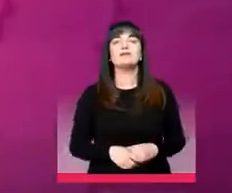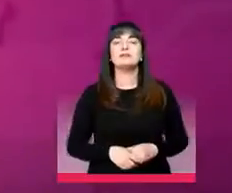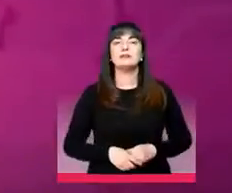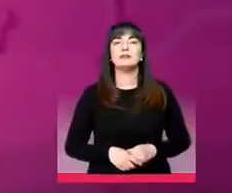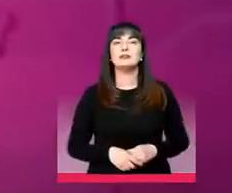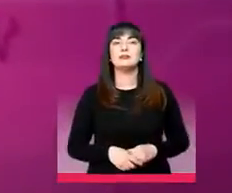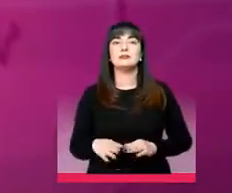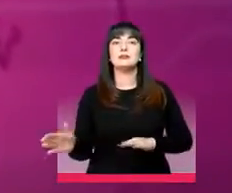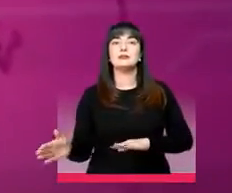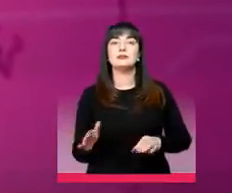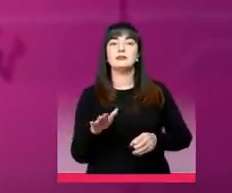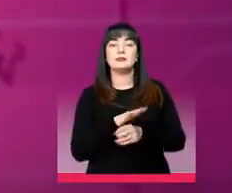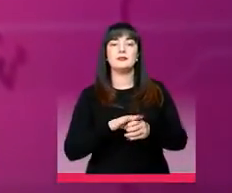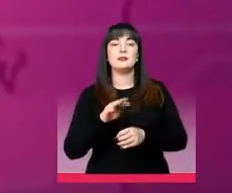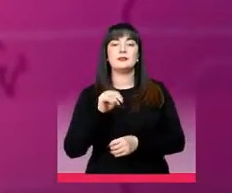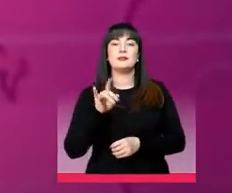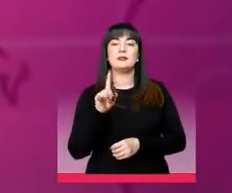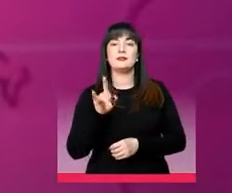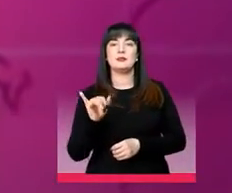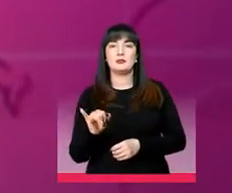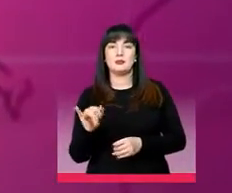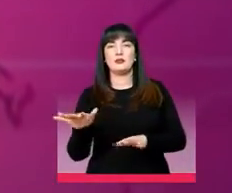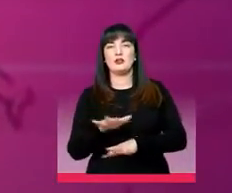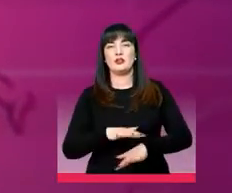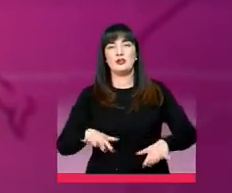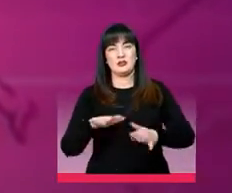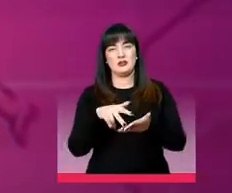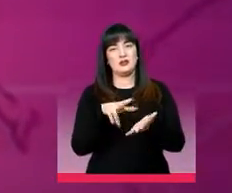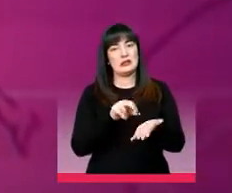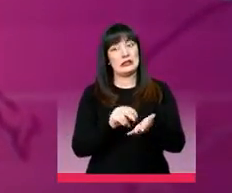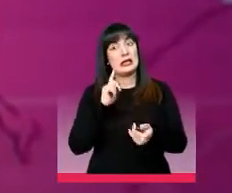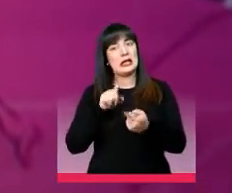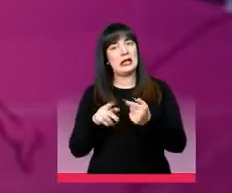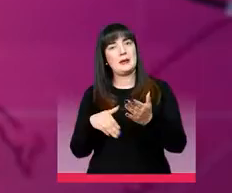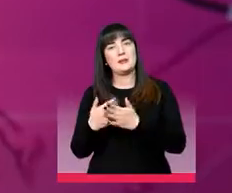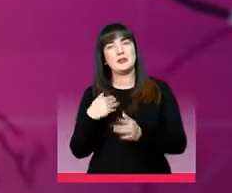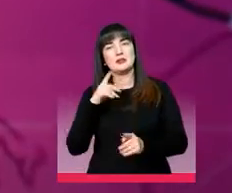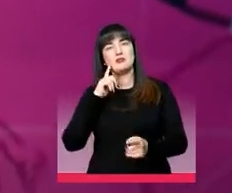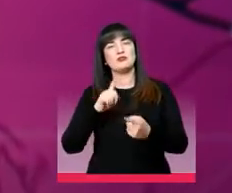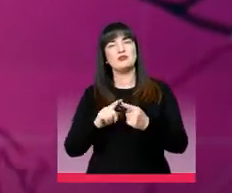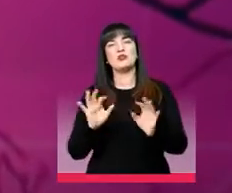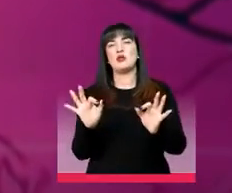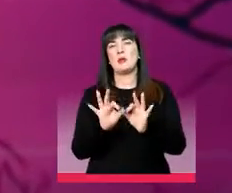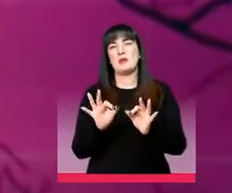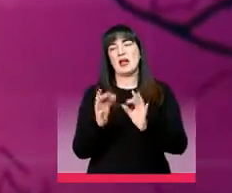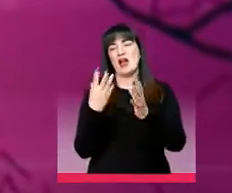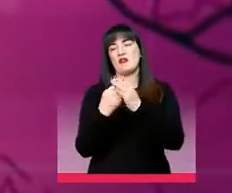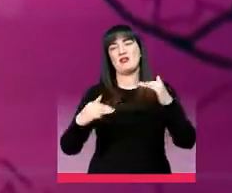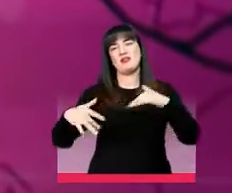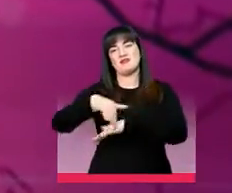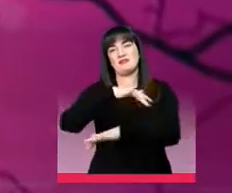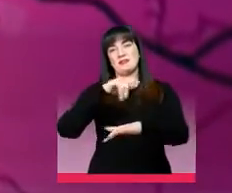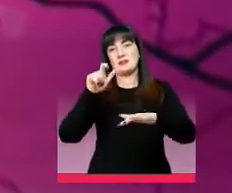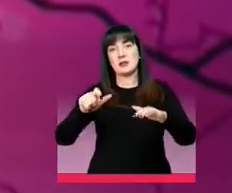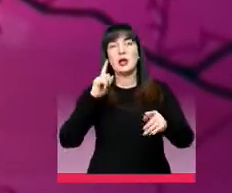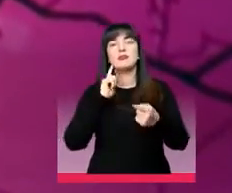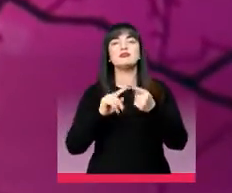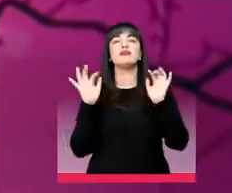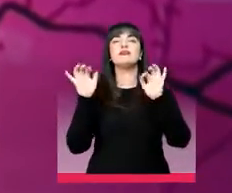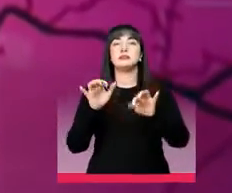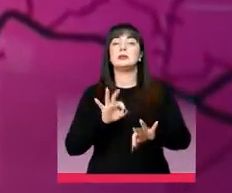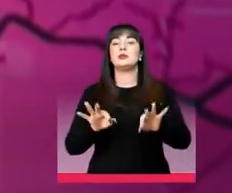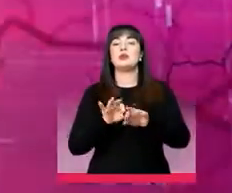En el barrio Musú de la localidad de Puente Aranda se avanza en un plan piloto de eucaristías al aire libre, en las que los feligreses deben cumplir con las